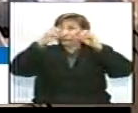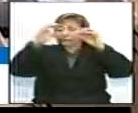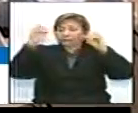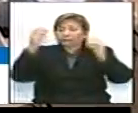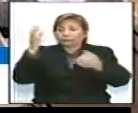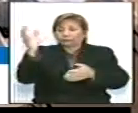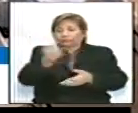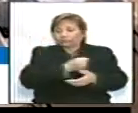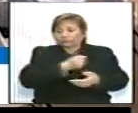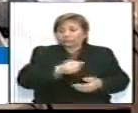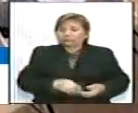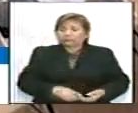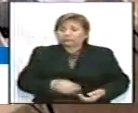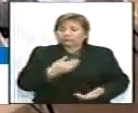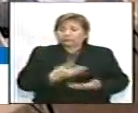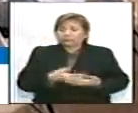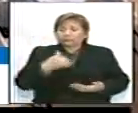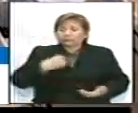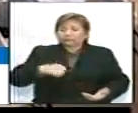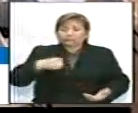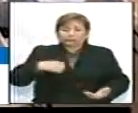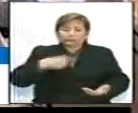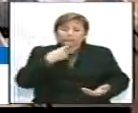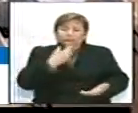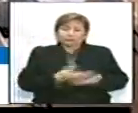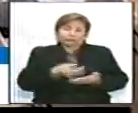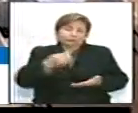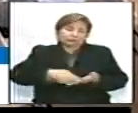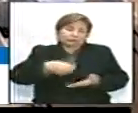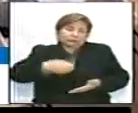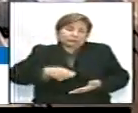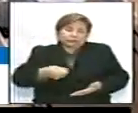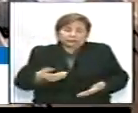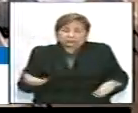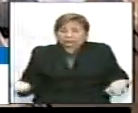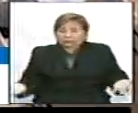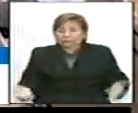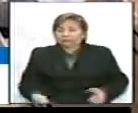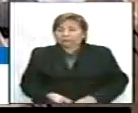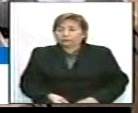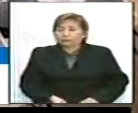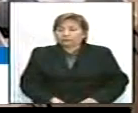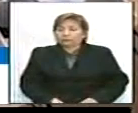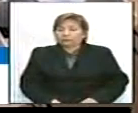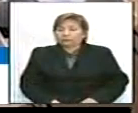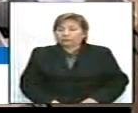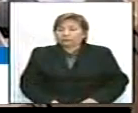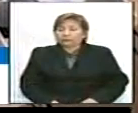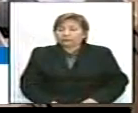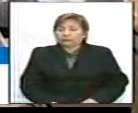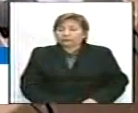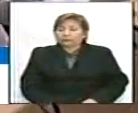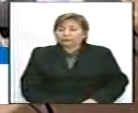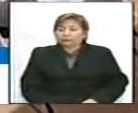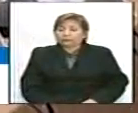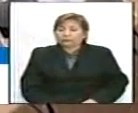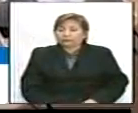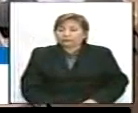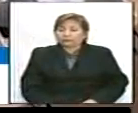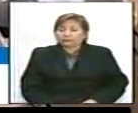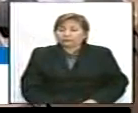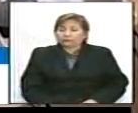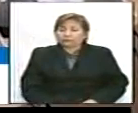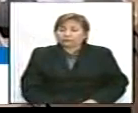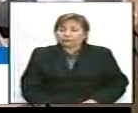sean quitados. Eso a las municipalidades. Ahora usted le paga el sueldo a los de la Contraloría en cada municipalidad, en cada región. Entonces usted, pues ahí,